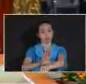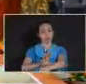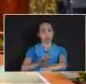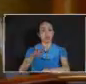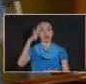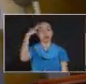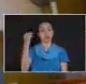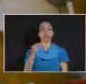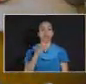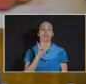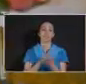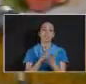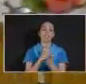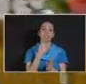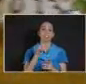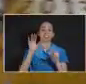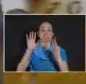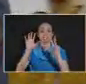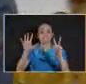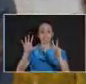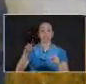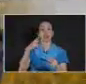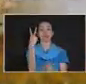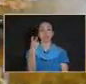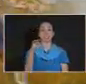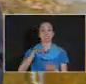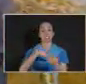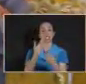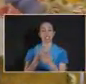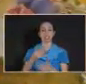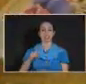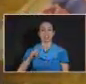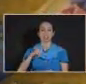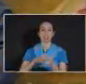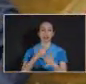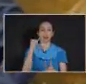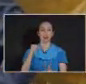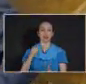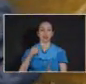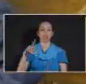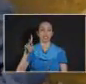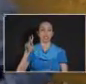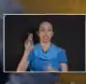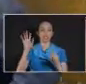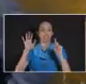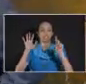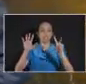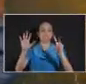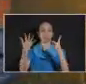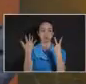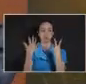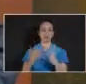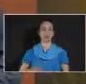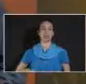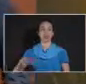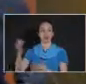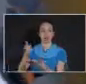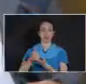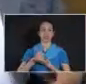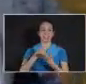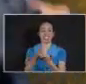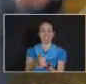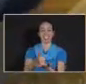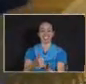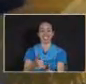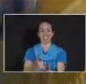7 veces cae el justo y aún en la séptima lo ayudará Jehová. Así que esta carrera es de larga